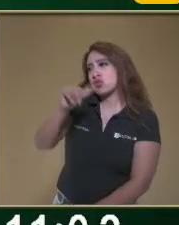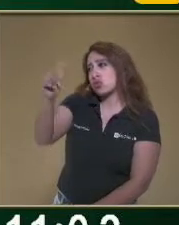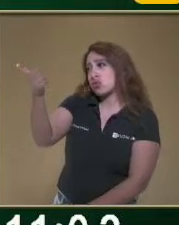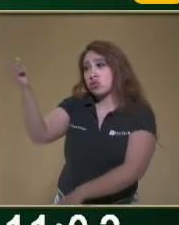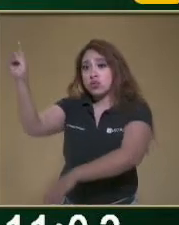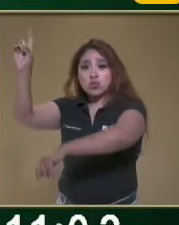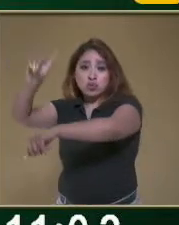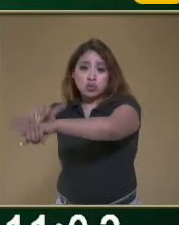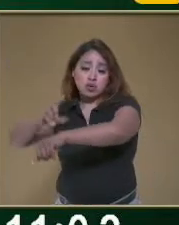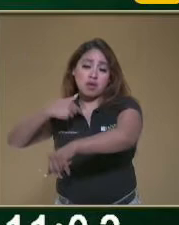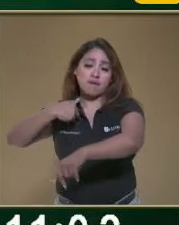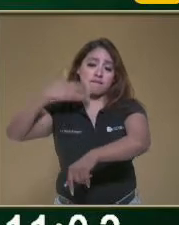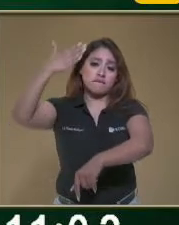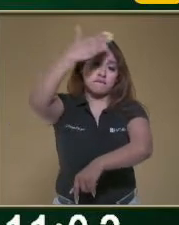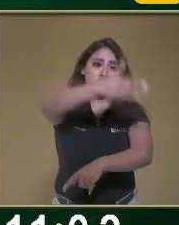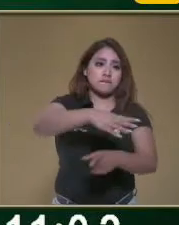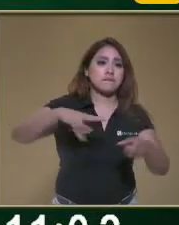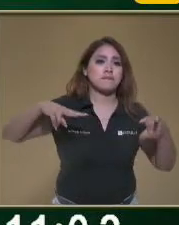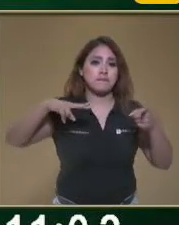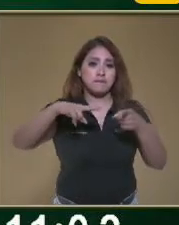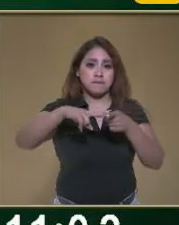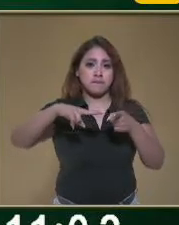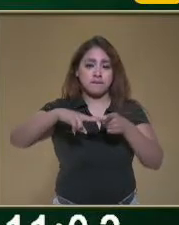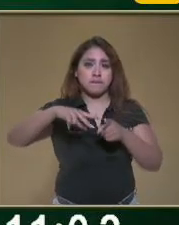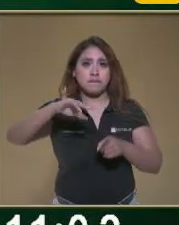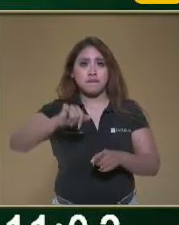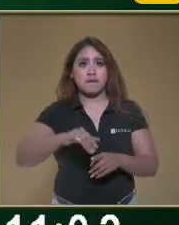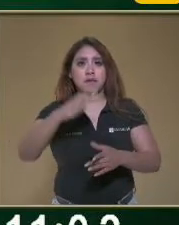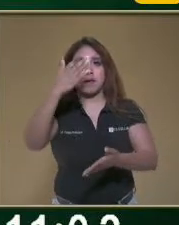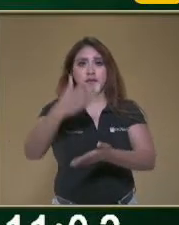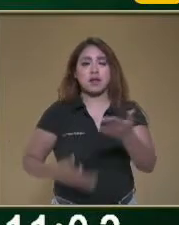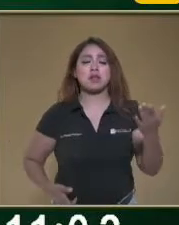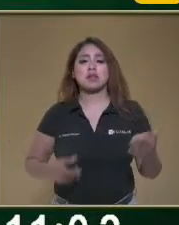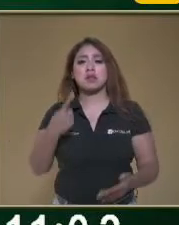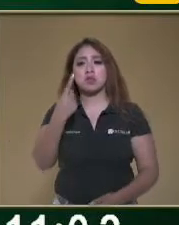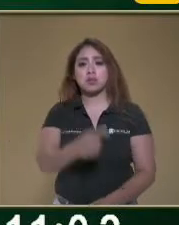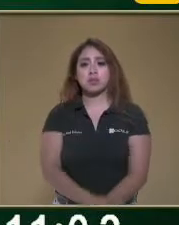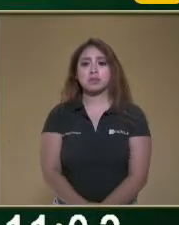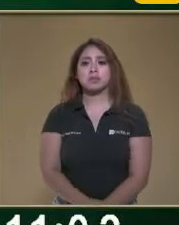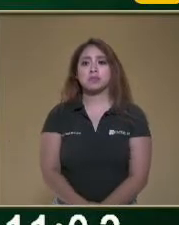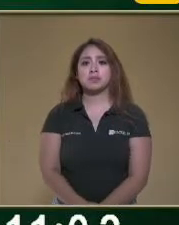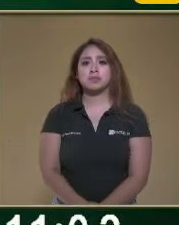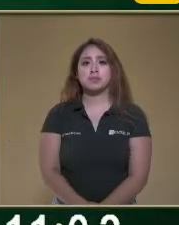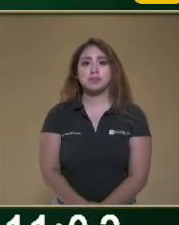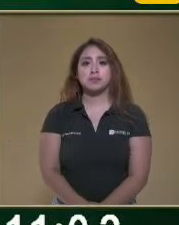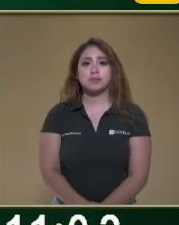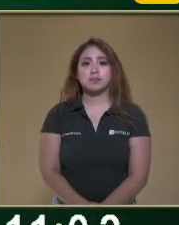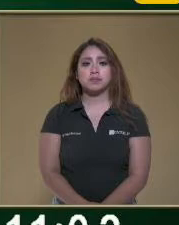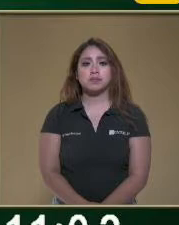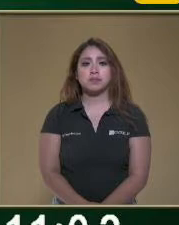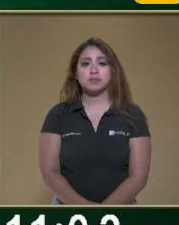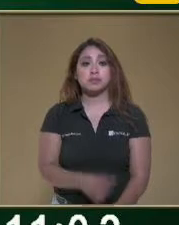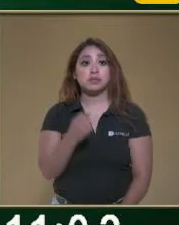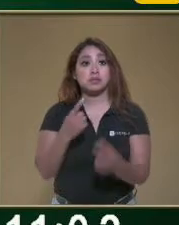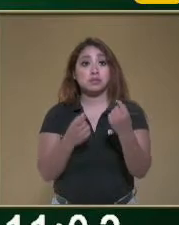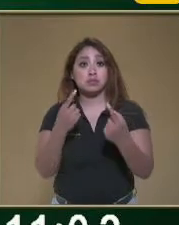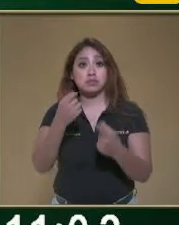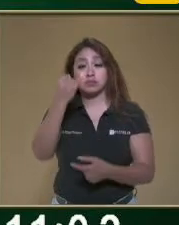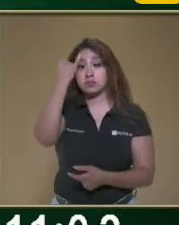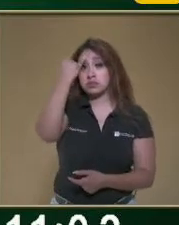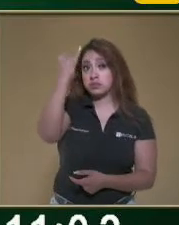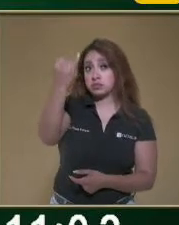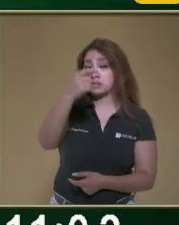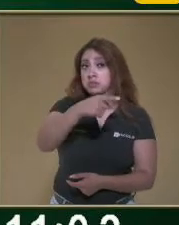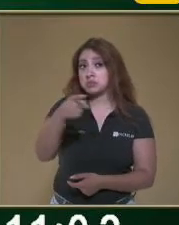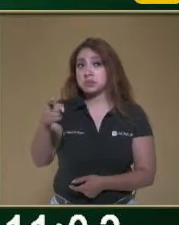palabras así las podemos usar. A ver, nos falta una. Vamos a ver si alguien ya la adivinó también. Yoyis dice